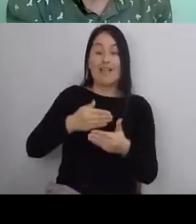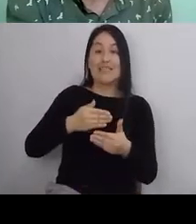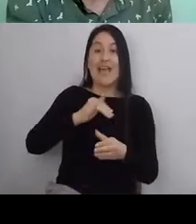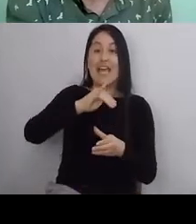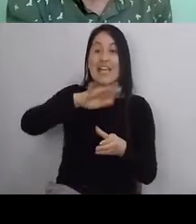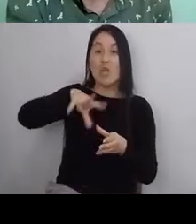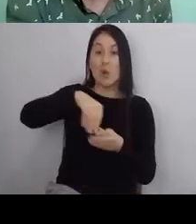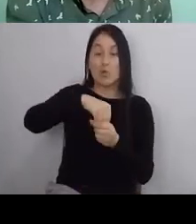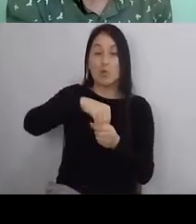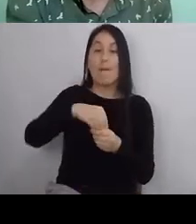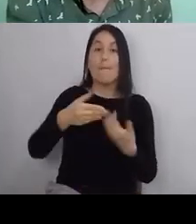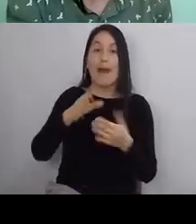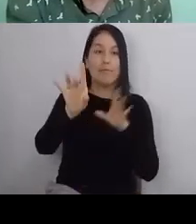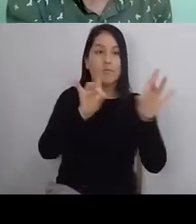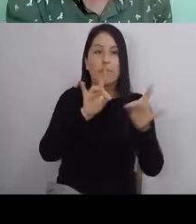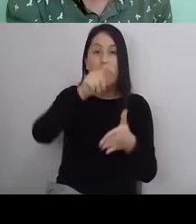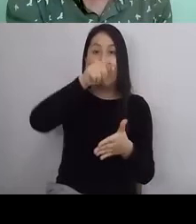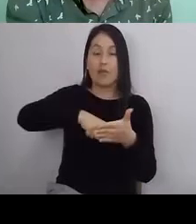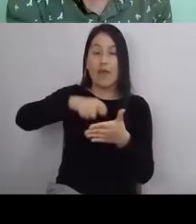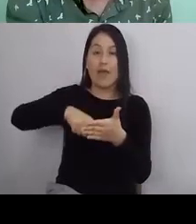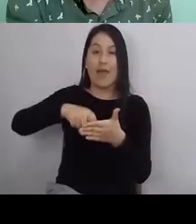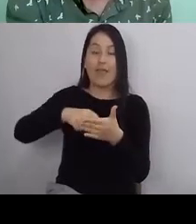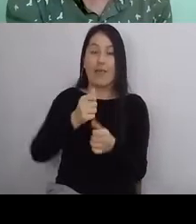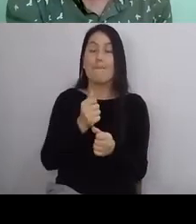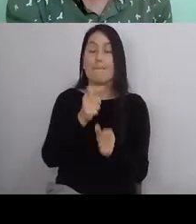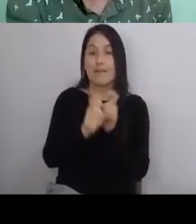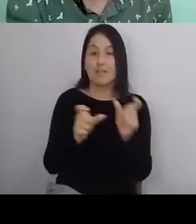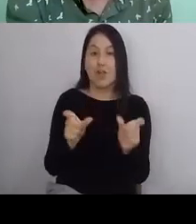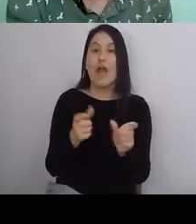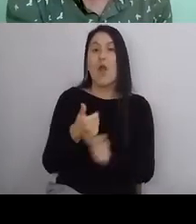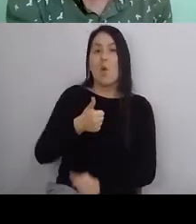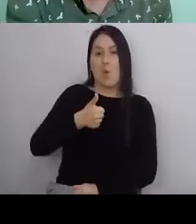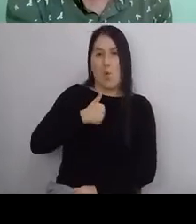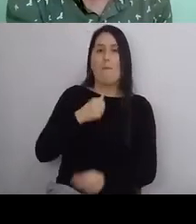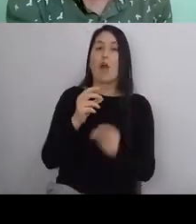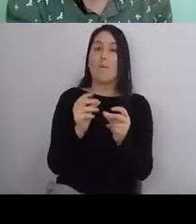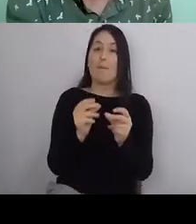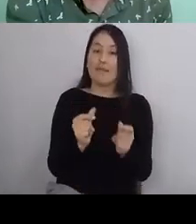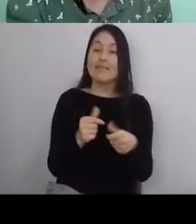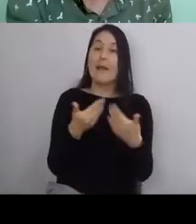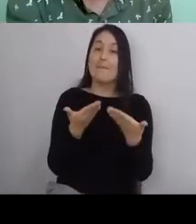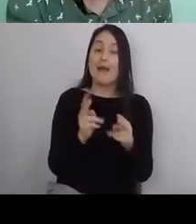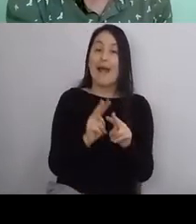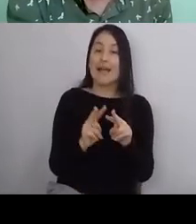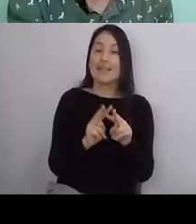contratamos personas, nos preocupamos de que la persona cumpla las competencias para hacer el trabajo bien, pero en